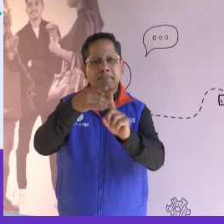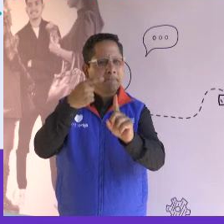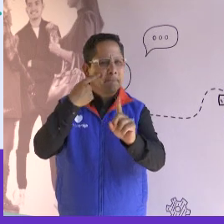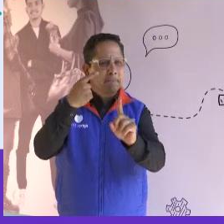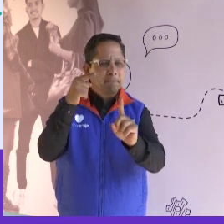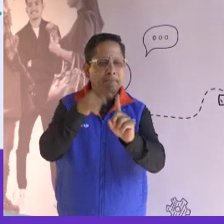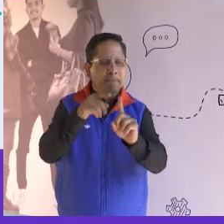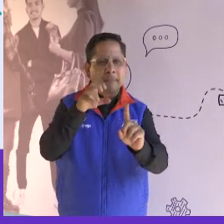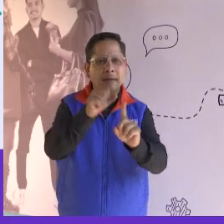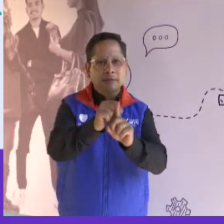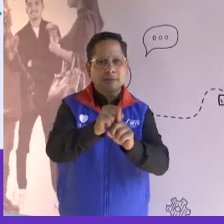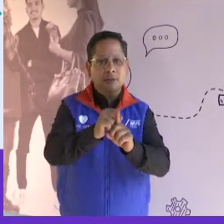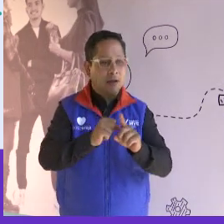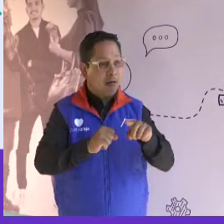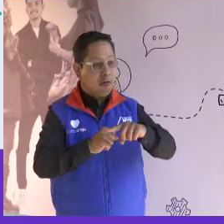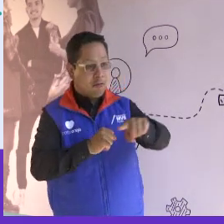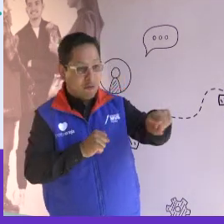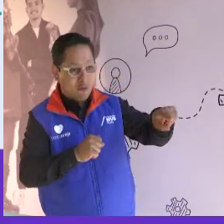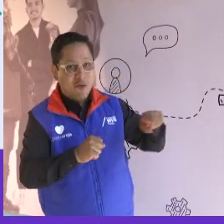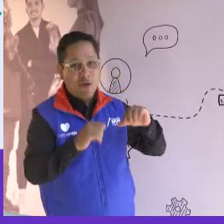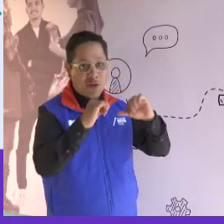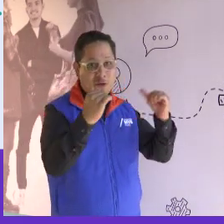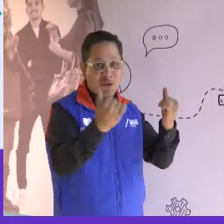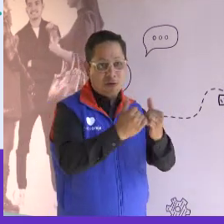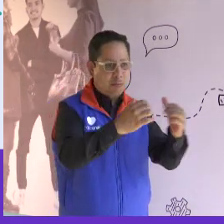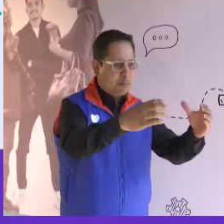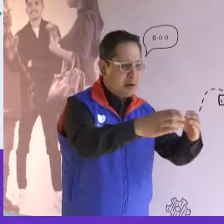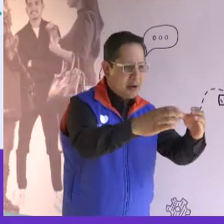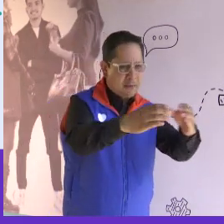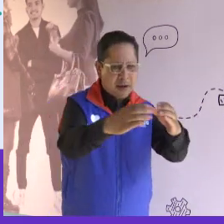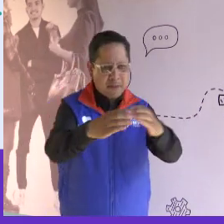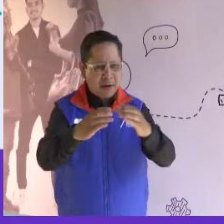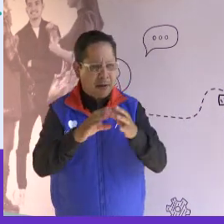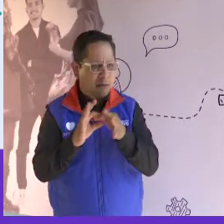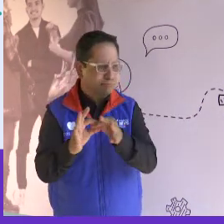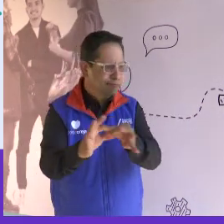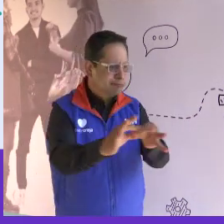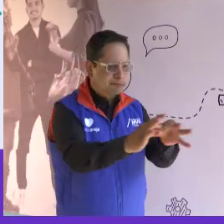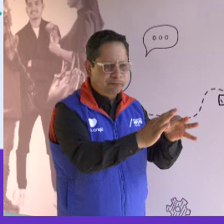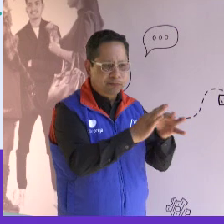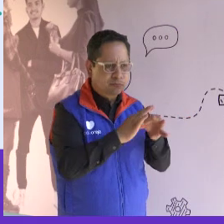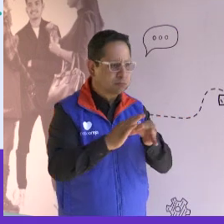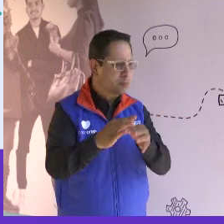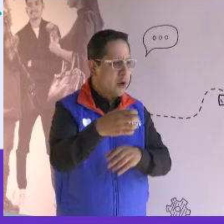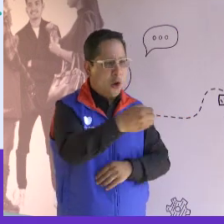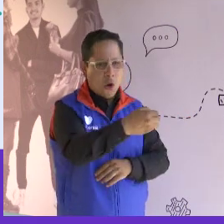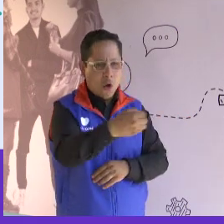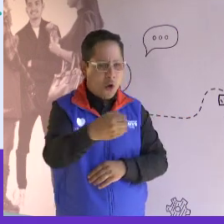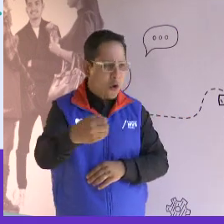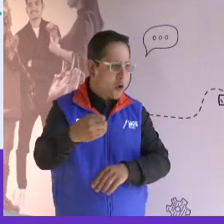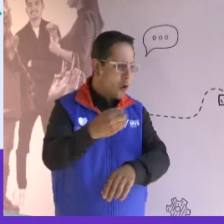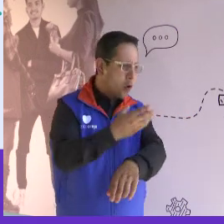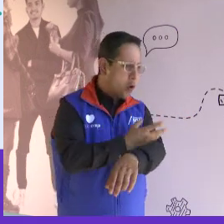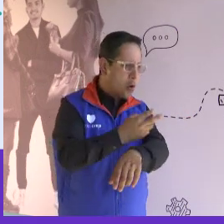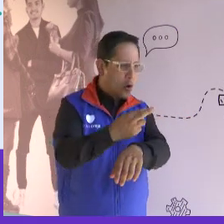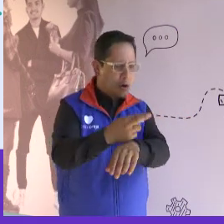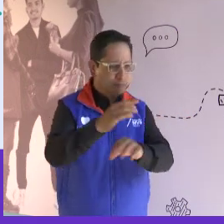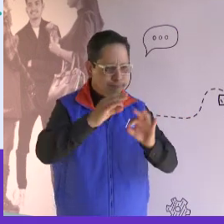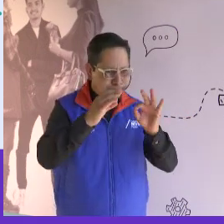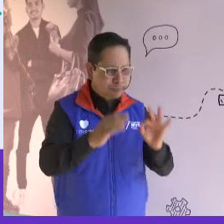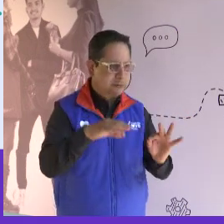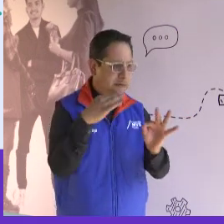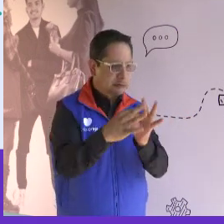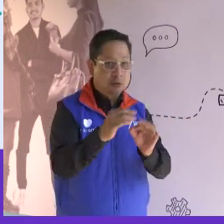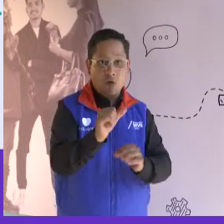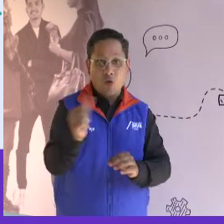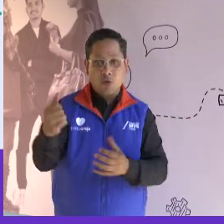trabajar con las fundaciones comunitarias y coordinarlas, ¿no? Entonces hay recursos de las fundaciones comunitarias y de otros donantes que se invierten